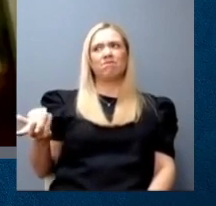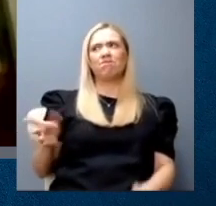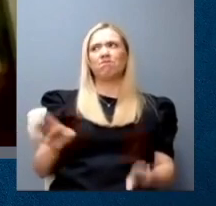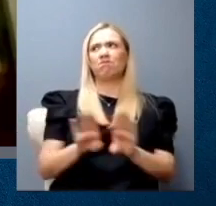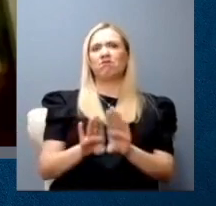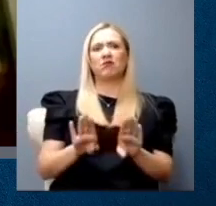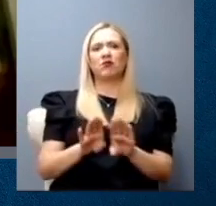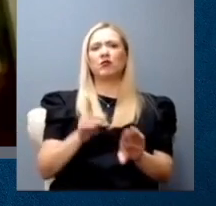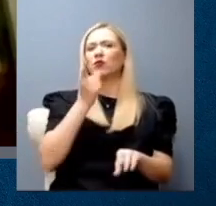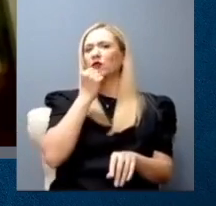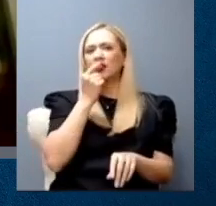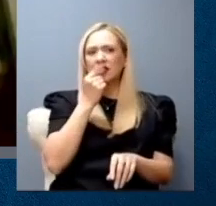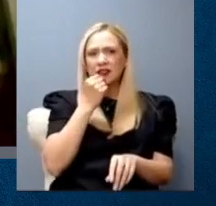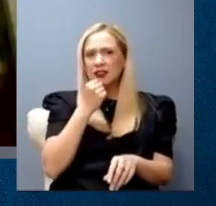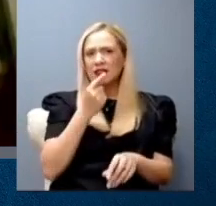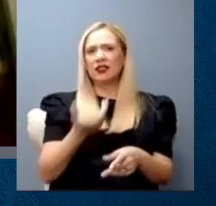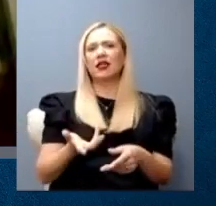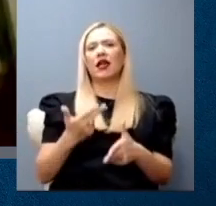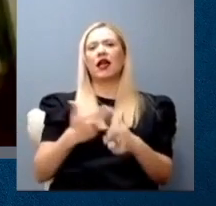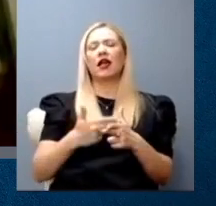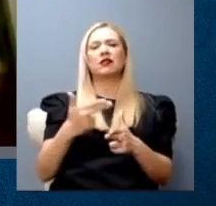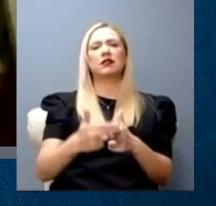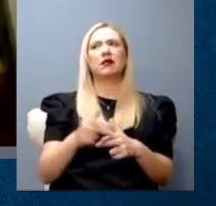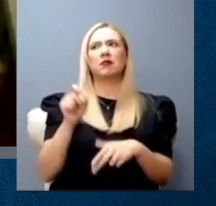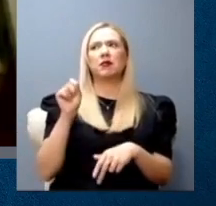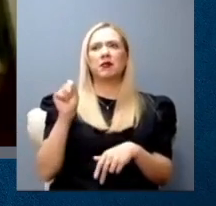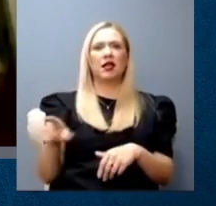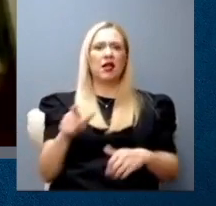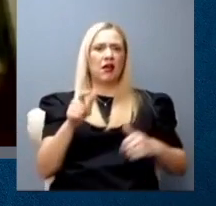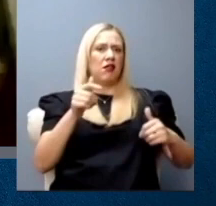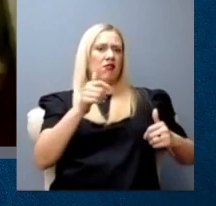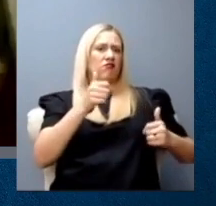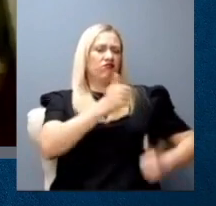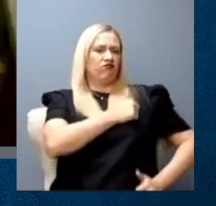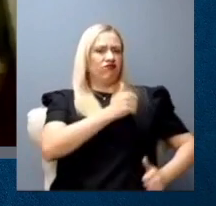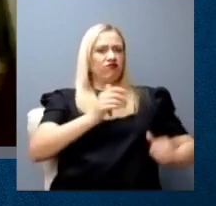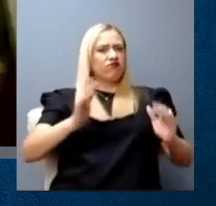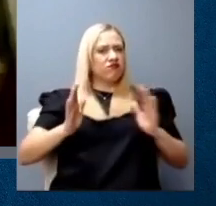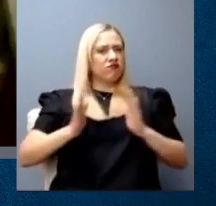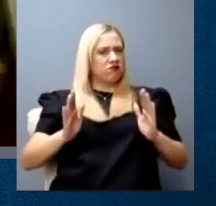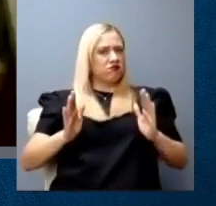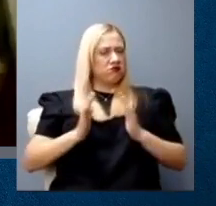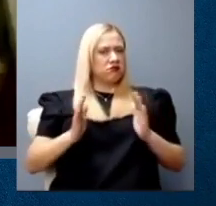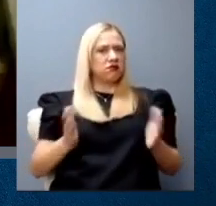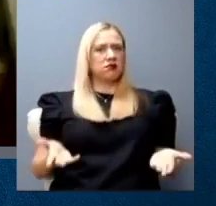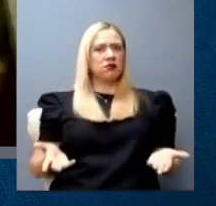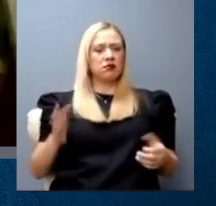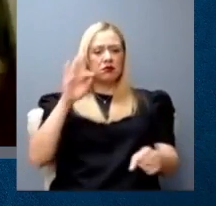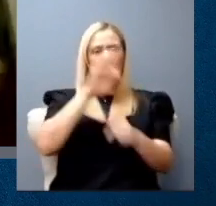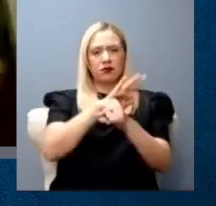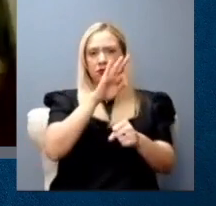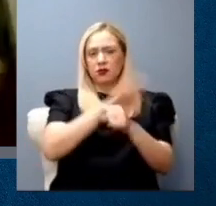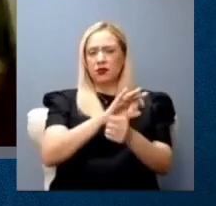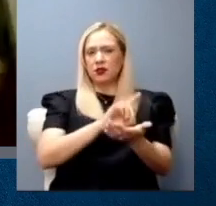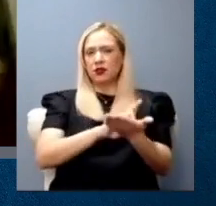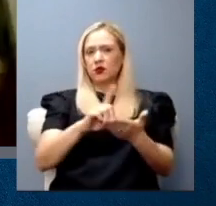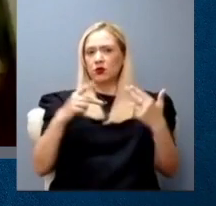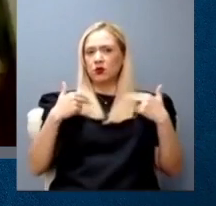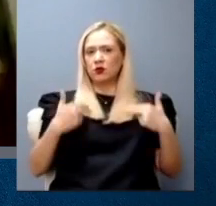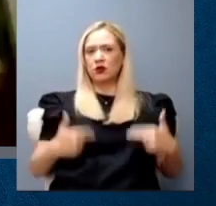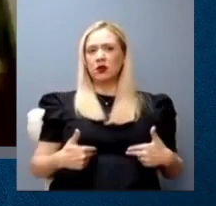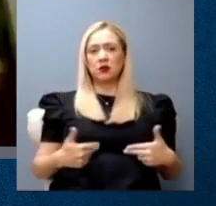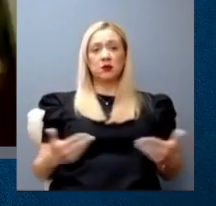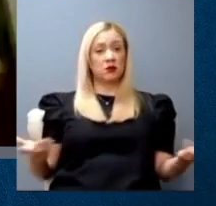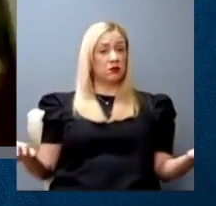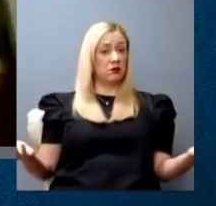las policías, e incluso el papel que tiene el ejército, las Fuerzas Armadas en la protección de los derechos humanos, no